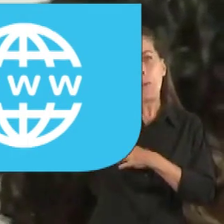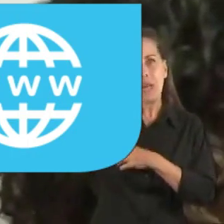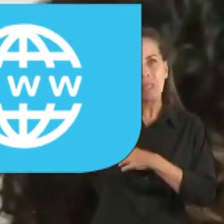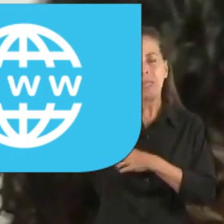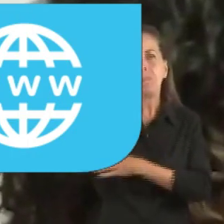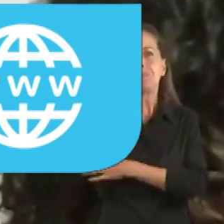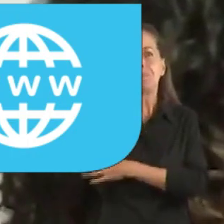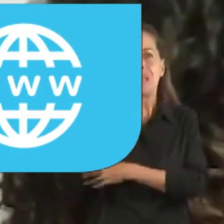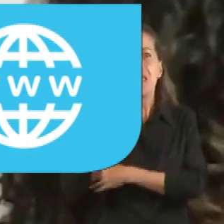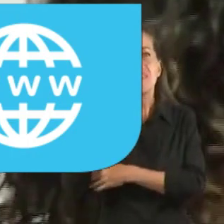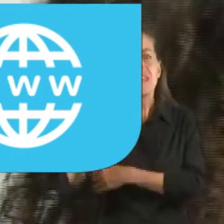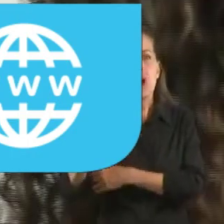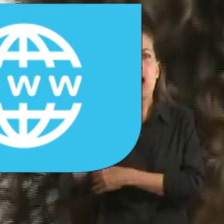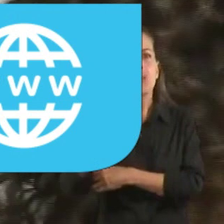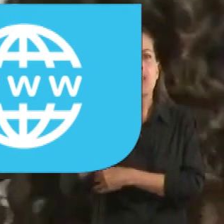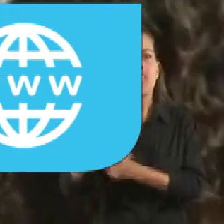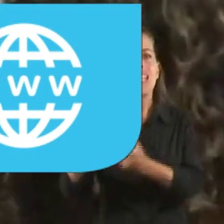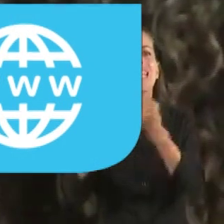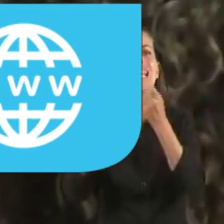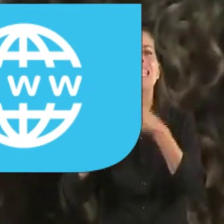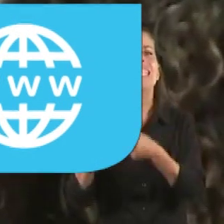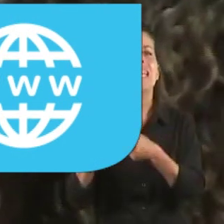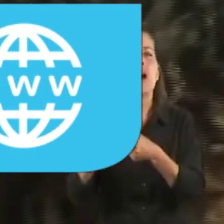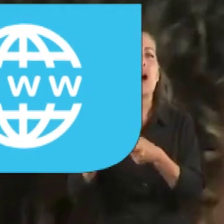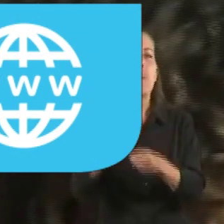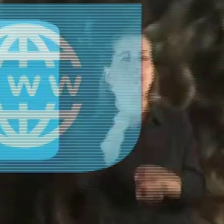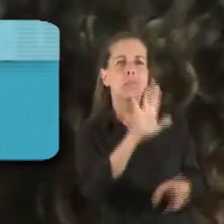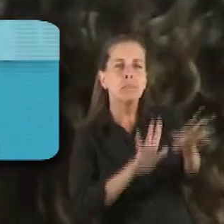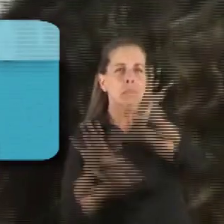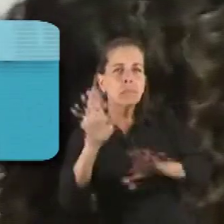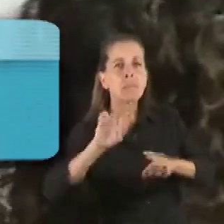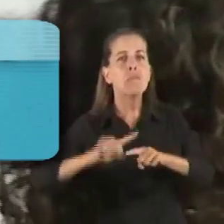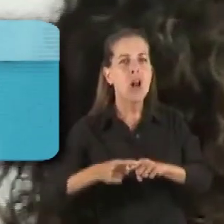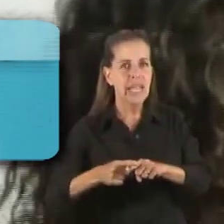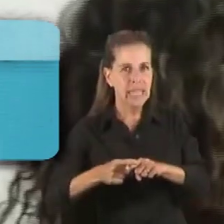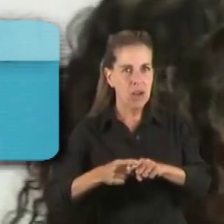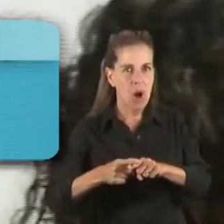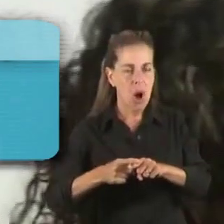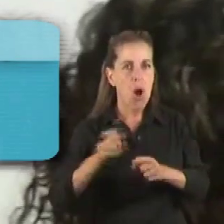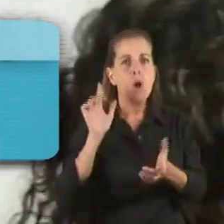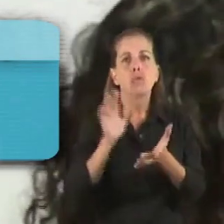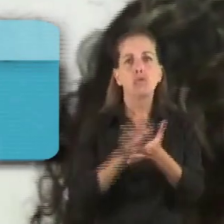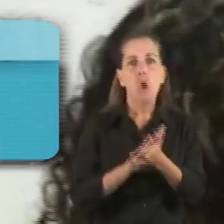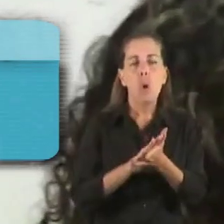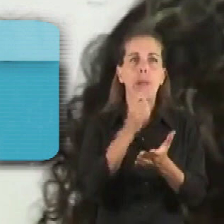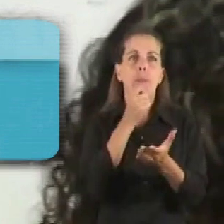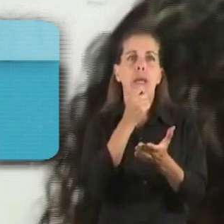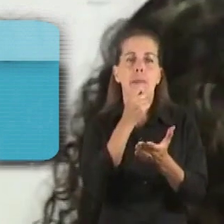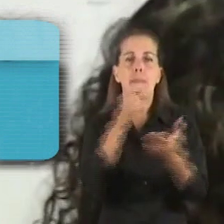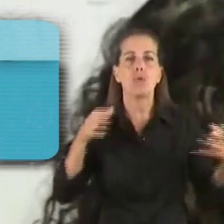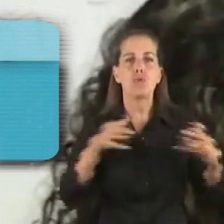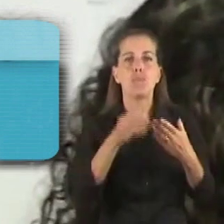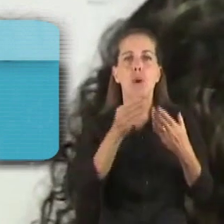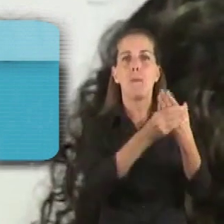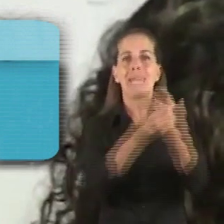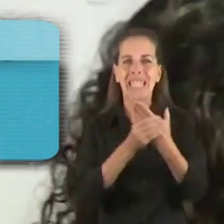quien calificó como necesario un rediseño político, haciendo referencia no solamente a cambios en el gabinete, sino directamente